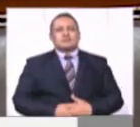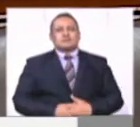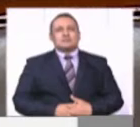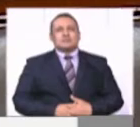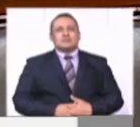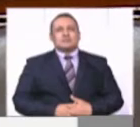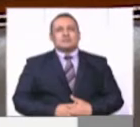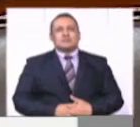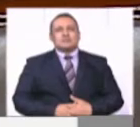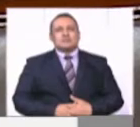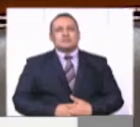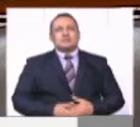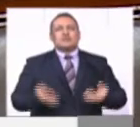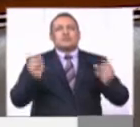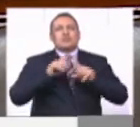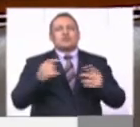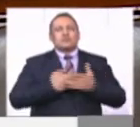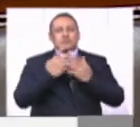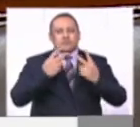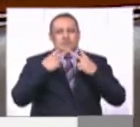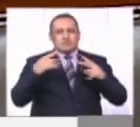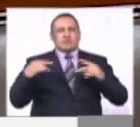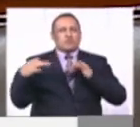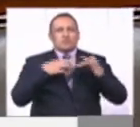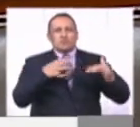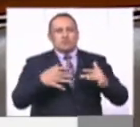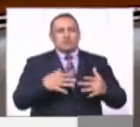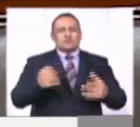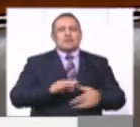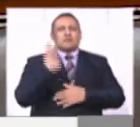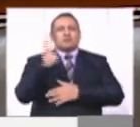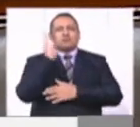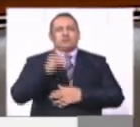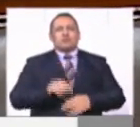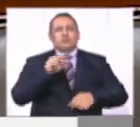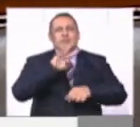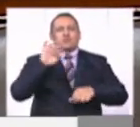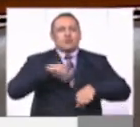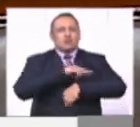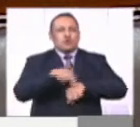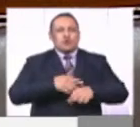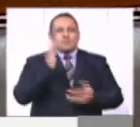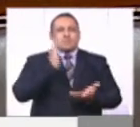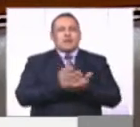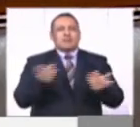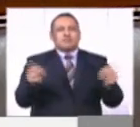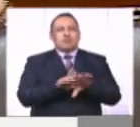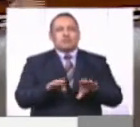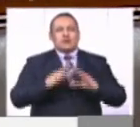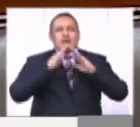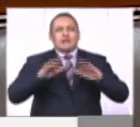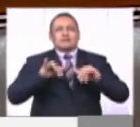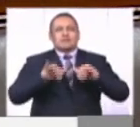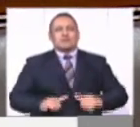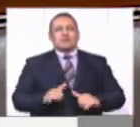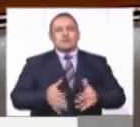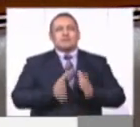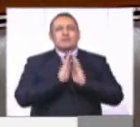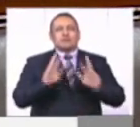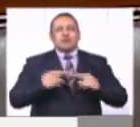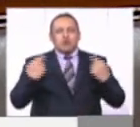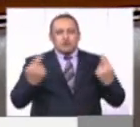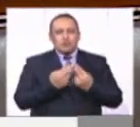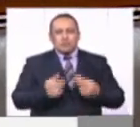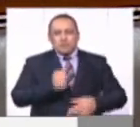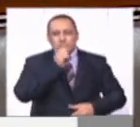puntuales cuando se decretó estado emergencia con un toque de queda por 24 horas para lim y callao y pedimos una sesión